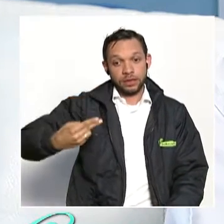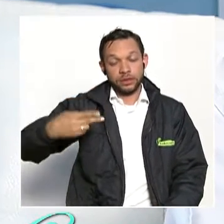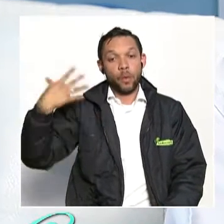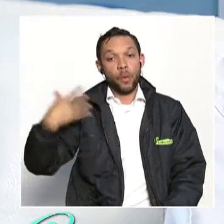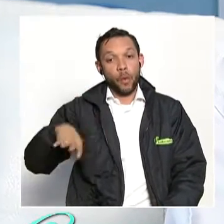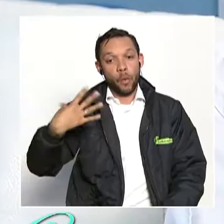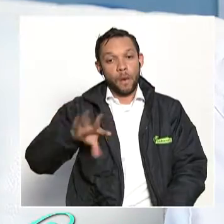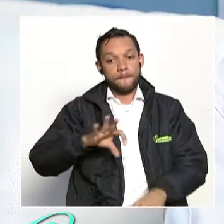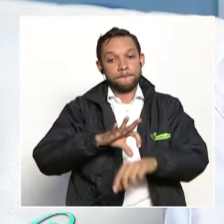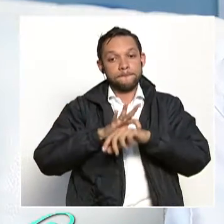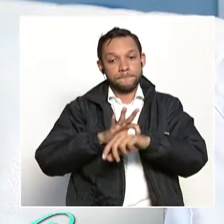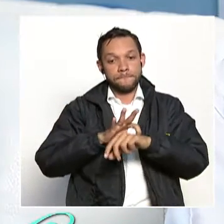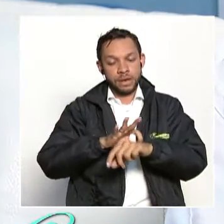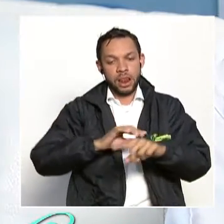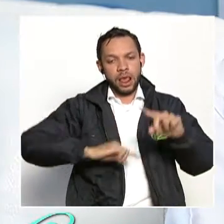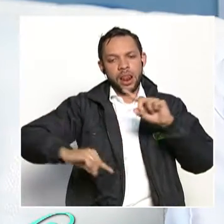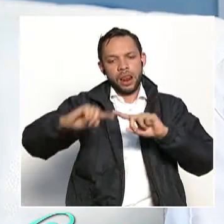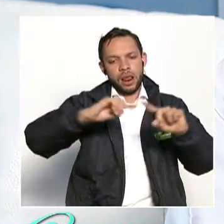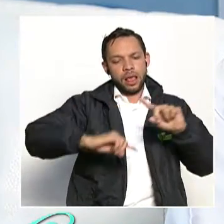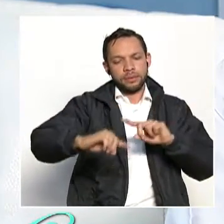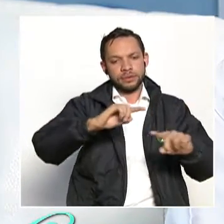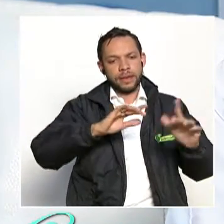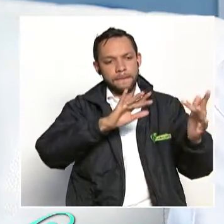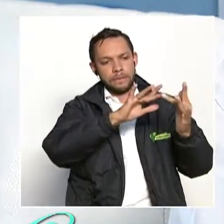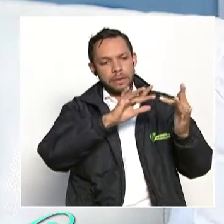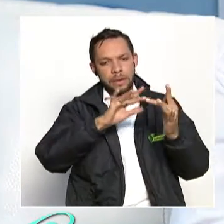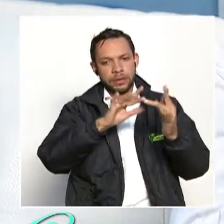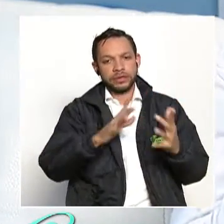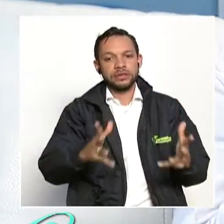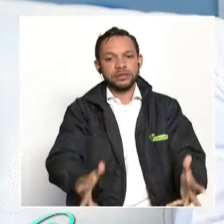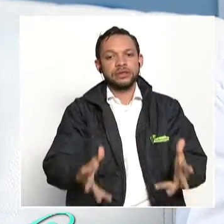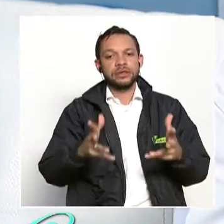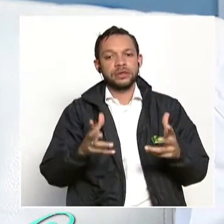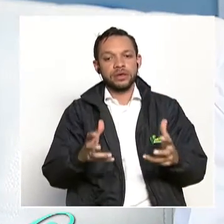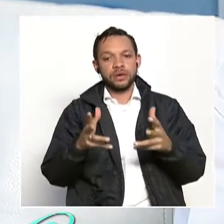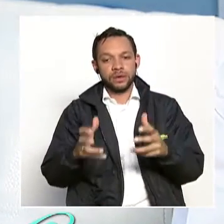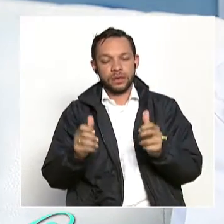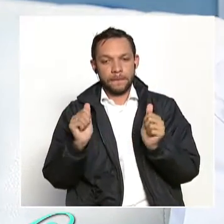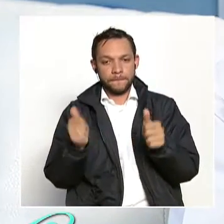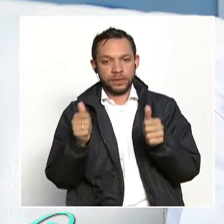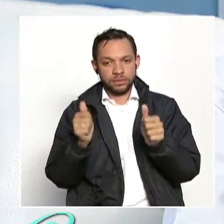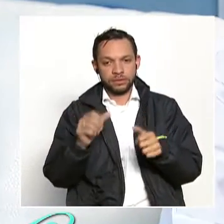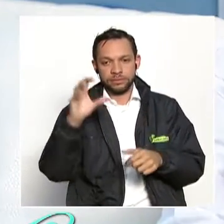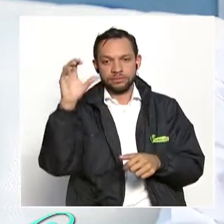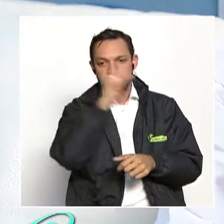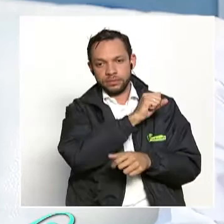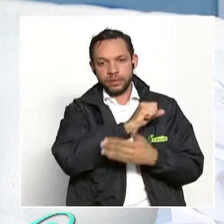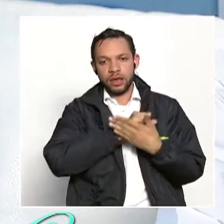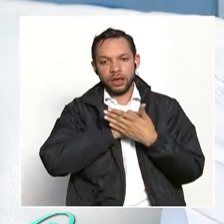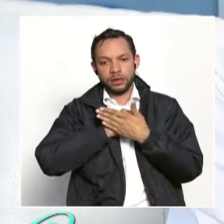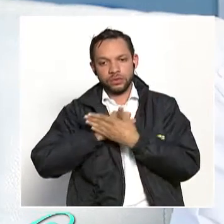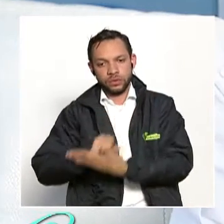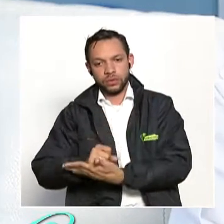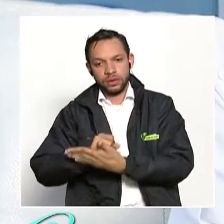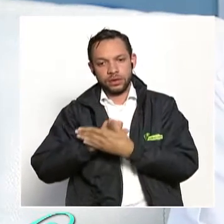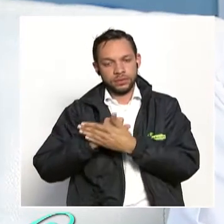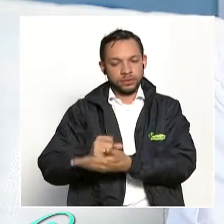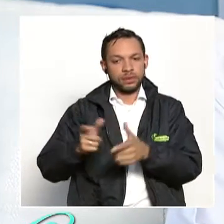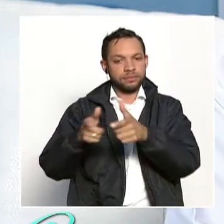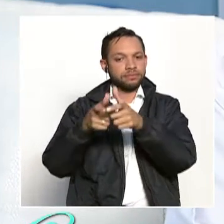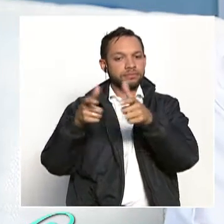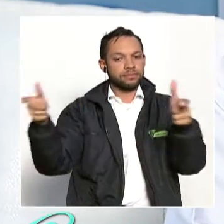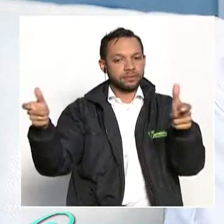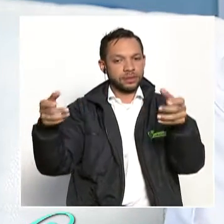en medicina y en un tema muy importante que yo quiero que ustedes hoy tengan muy claro y que estaremos ampliando en otros